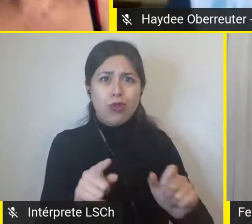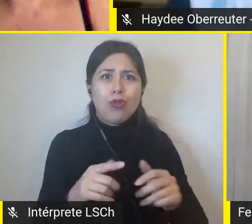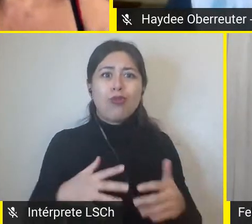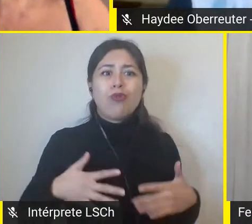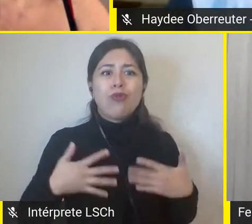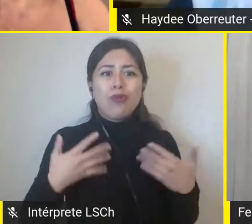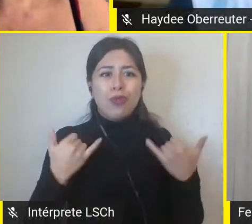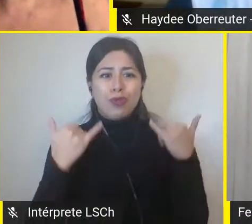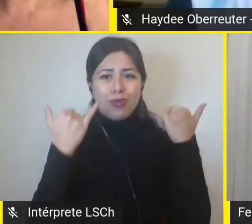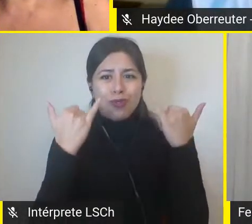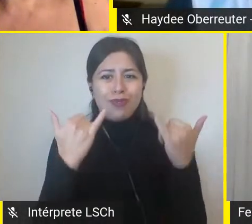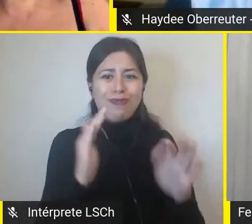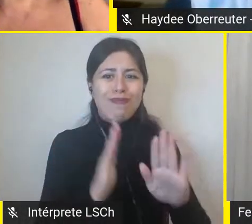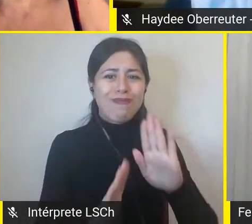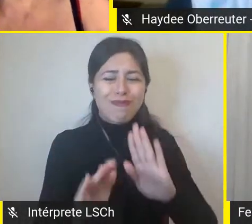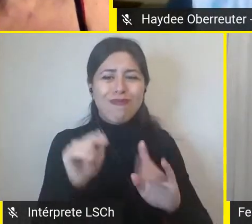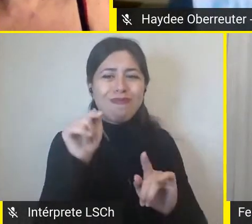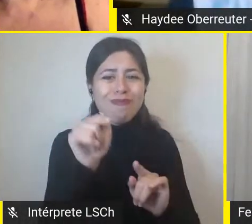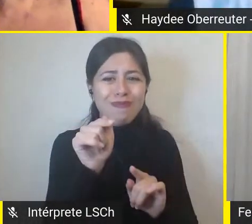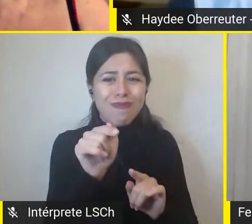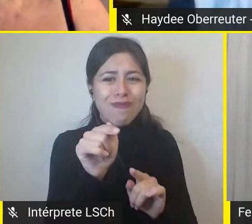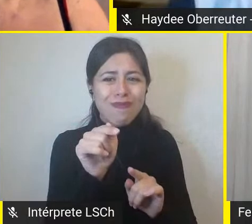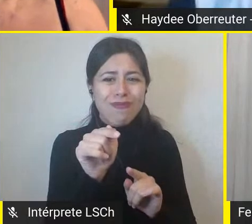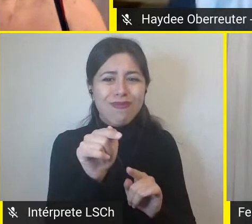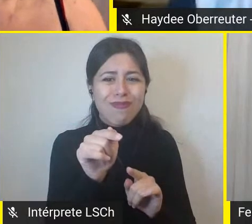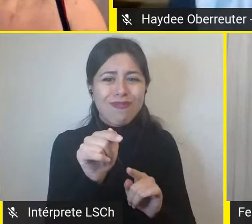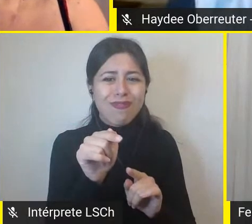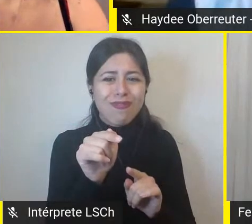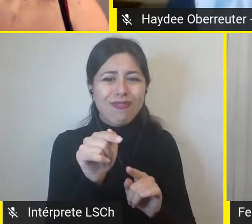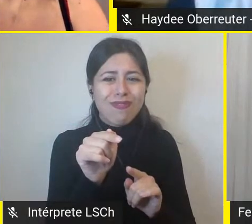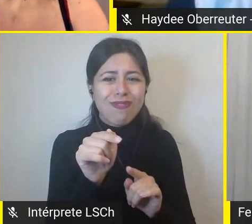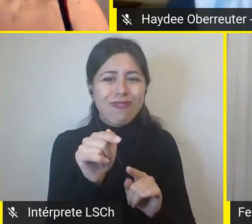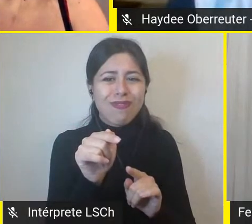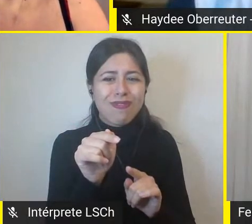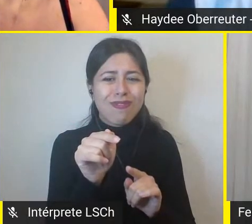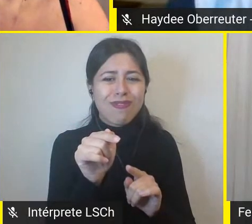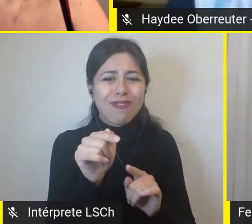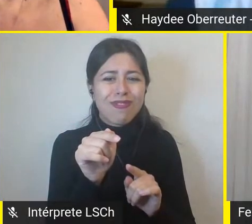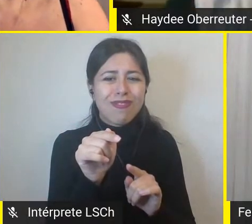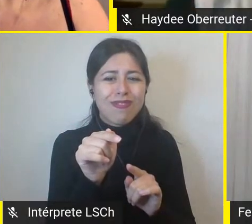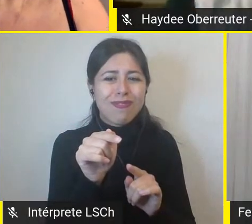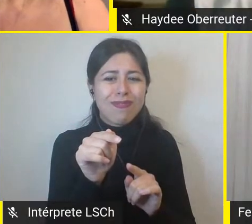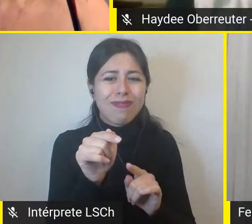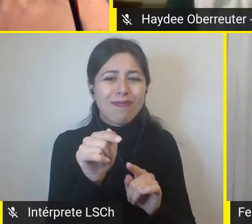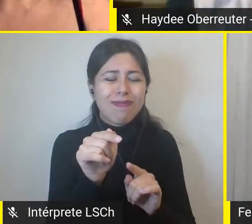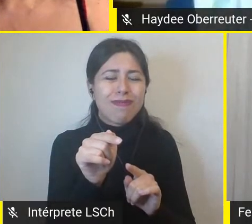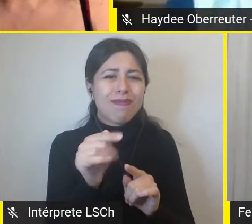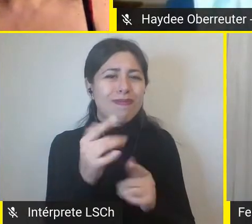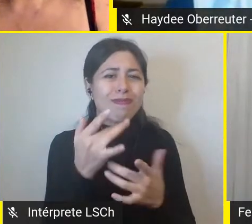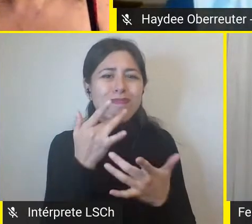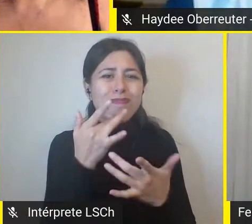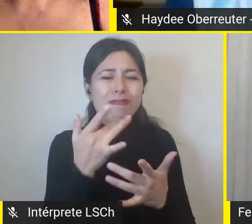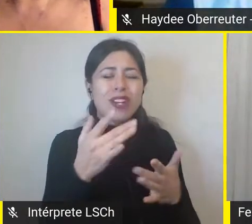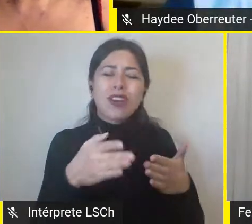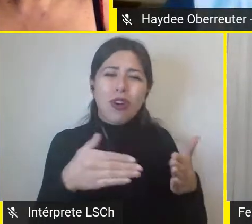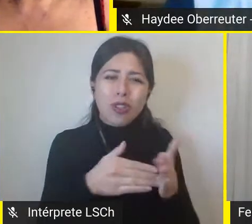esa tensión enorme, constante entre la desconfianza que te impide avanzar